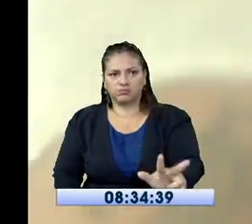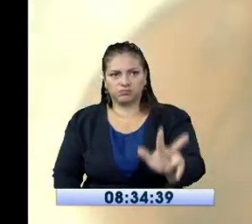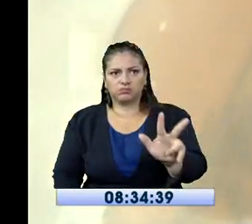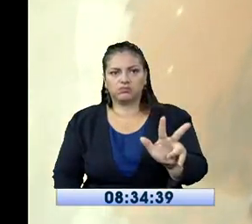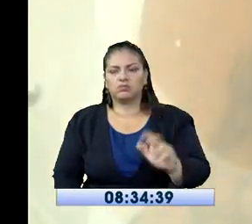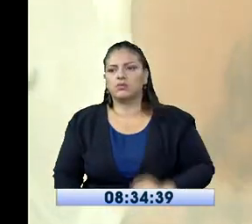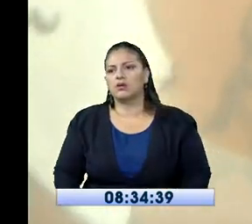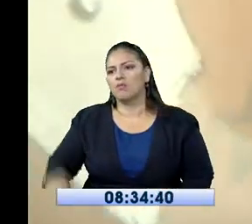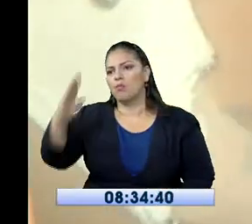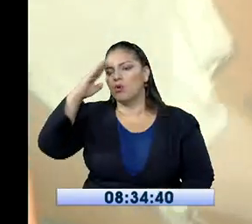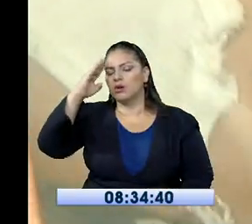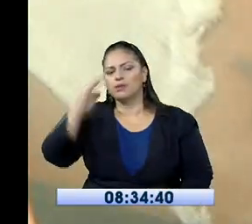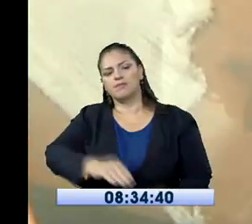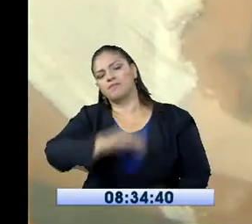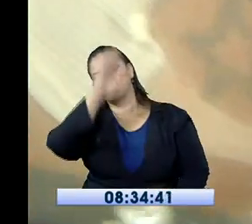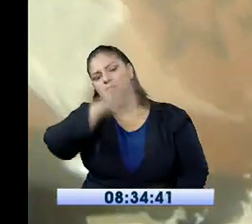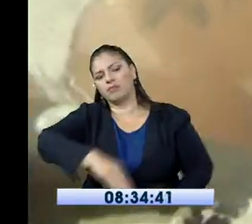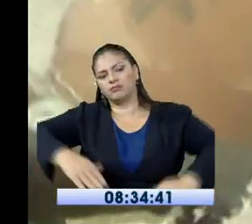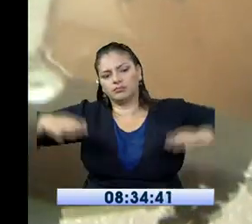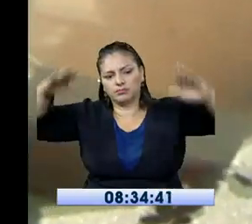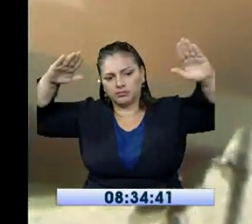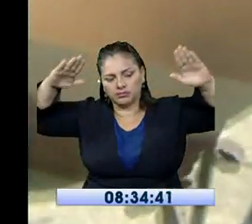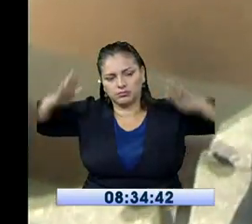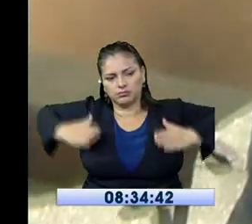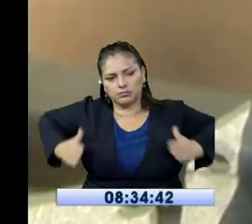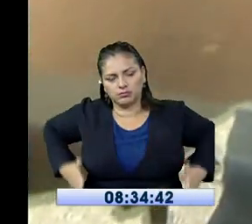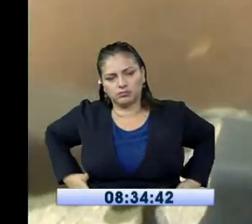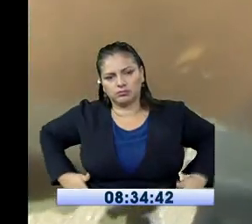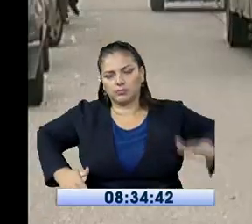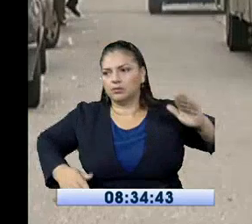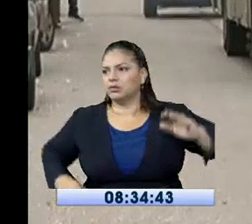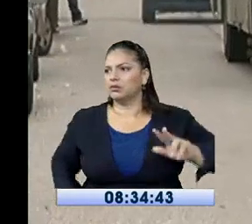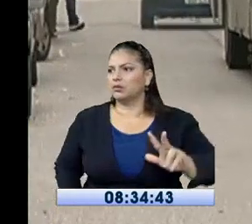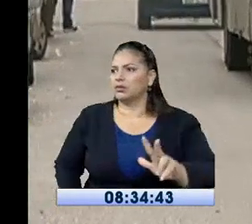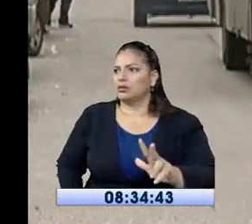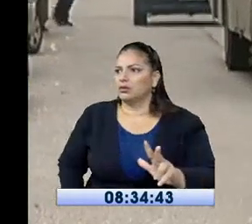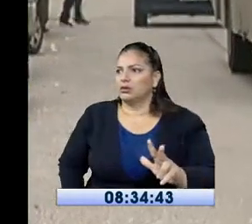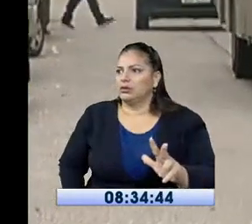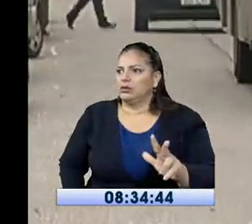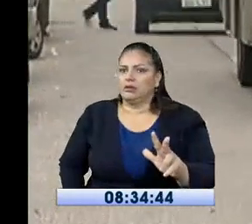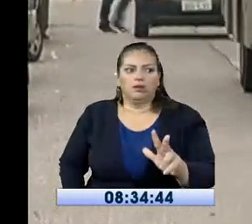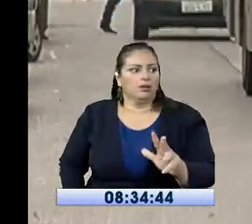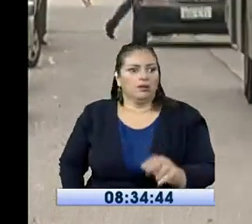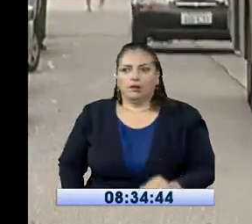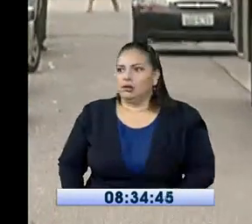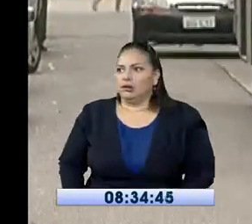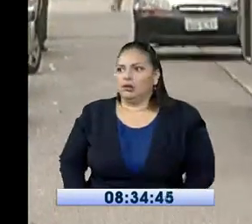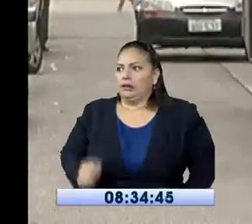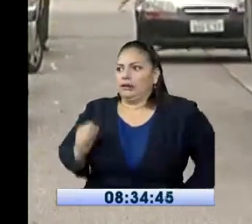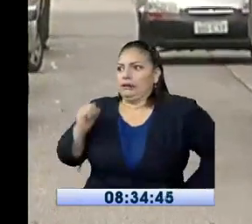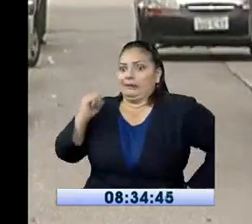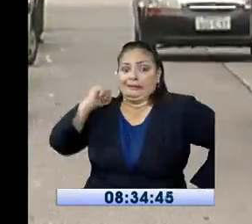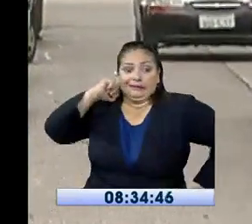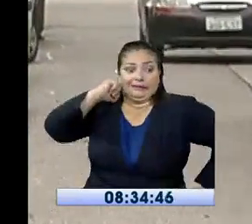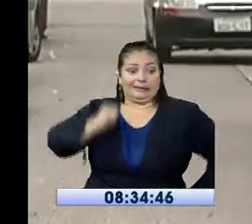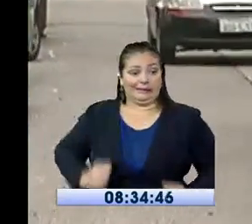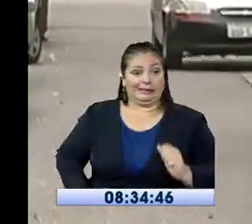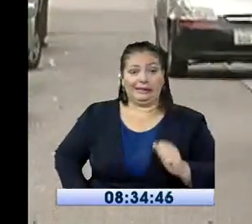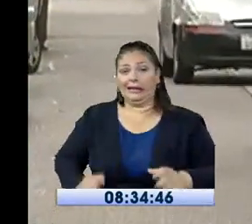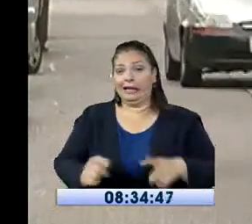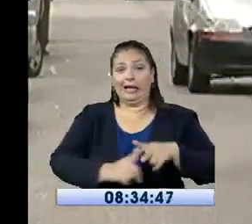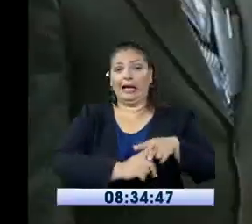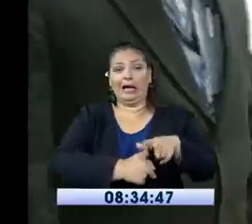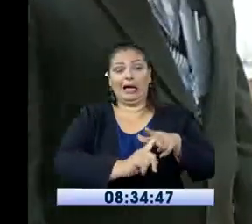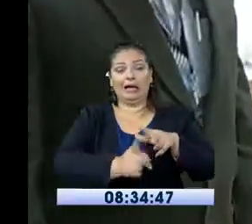un control policial que los uniformados ejecutaban en la zona. Iban tres ciudadanos. En el momento de que el carro ya vio